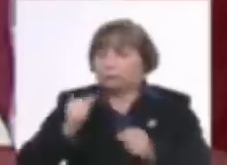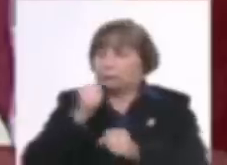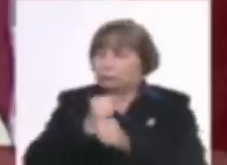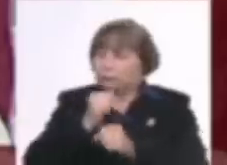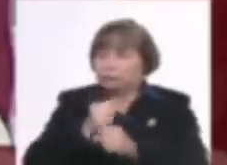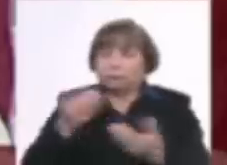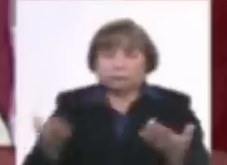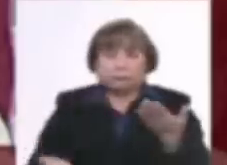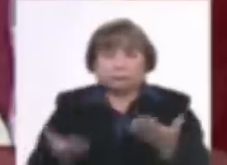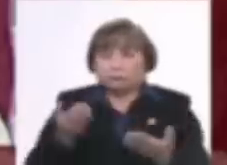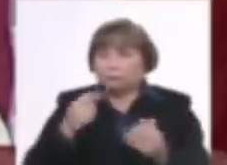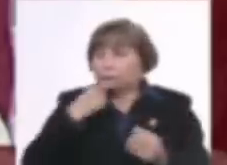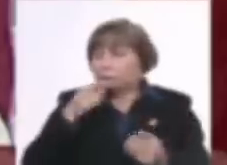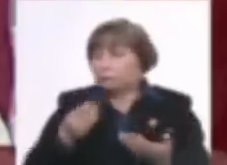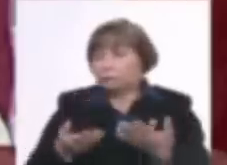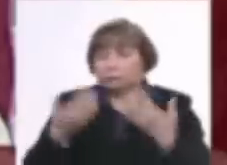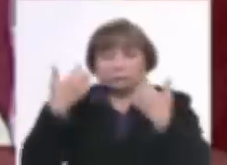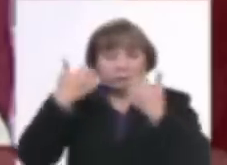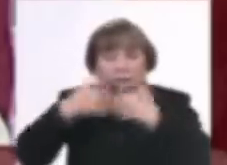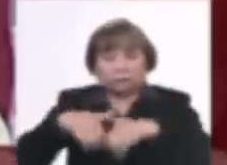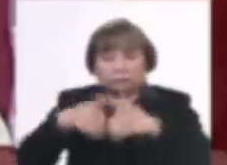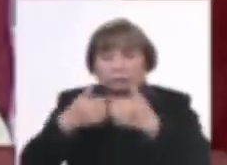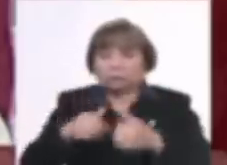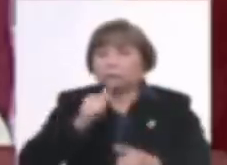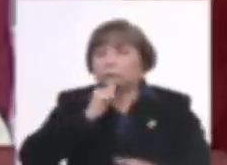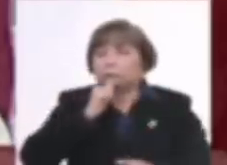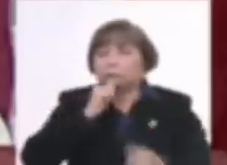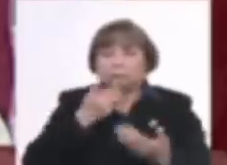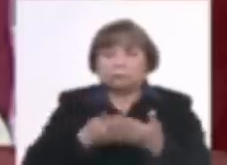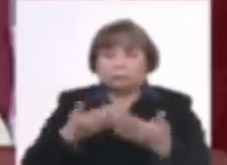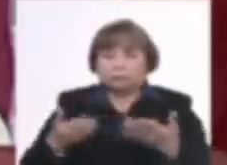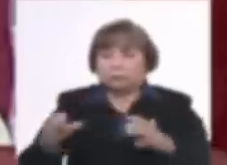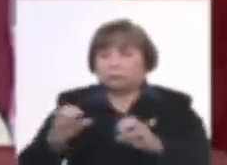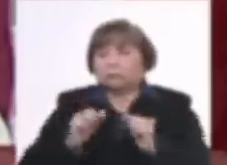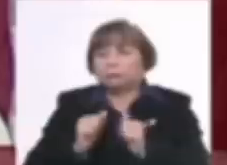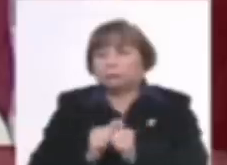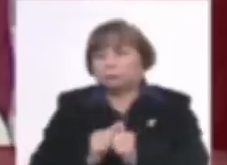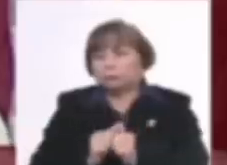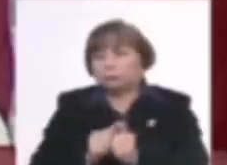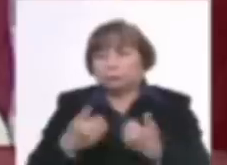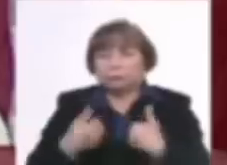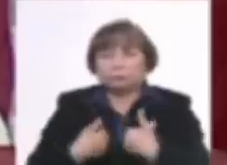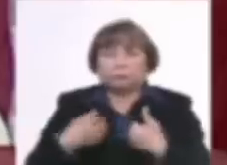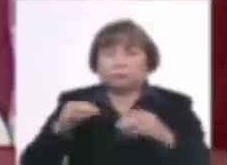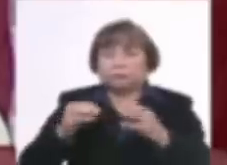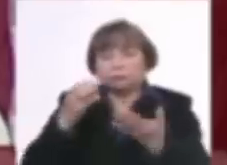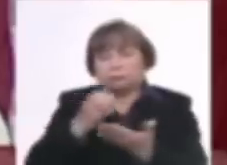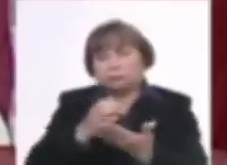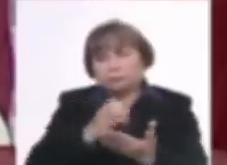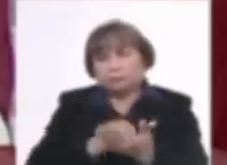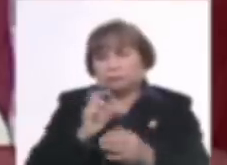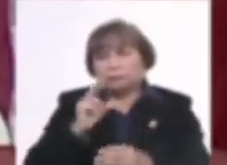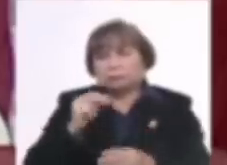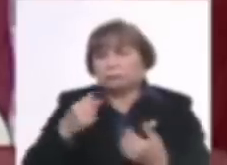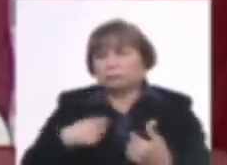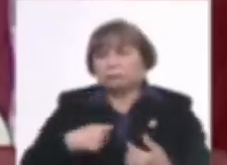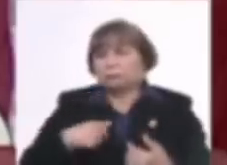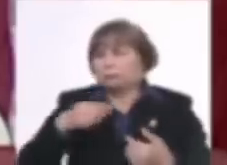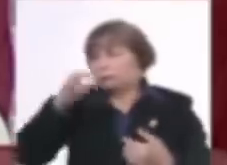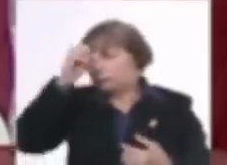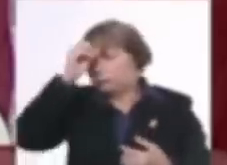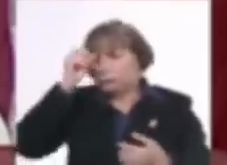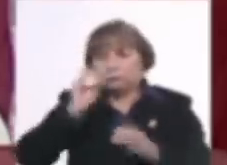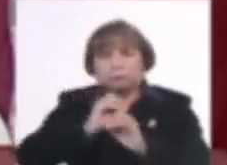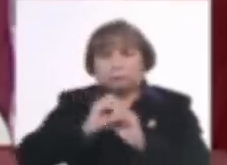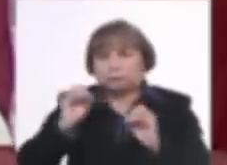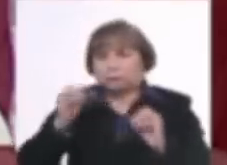y el hecho está en que una empresa privada a la cual yo laboraba tenga o no contratos, yo